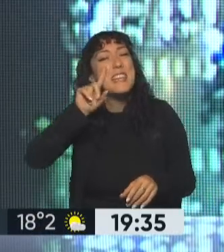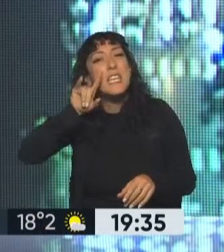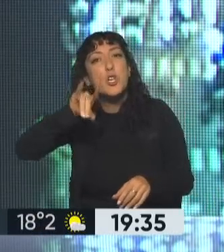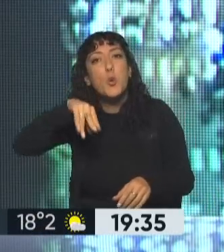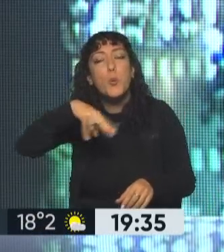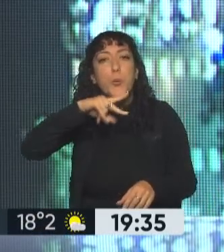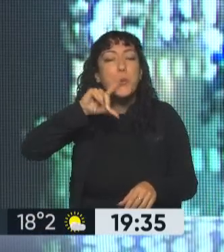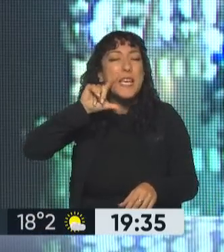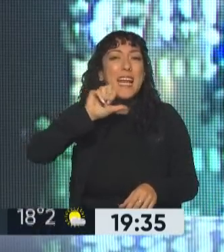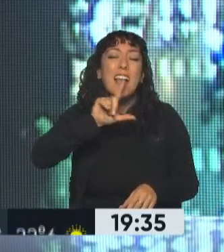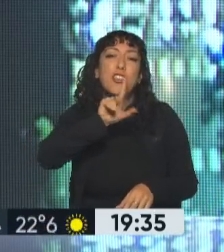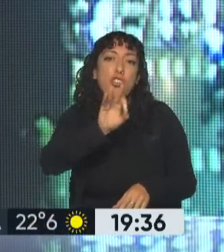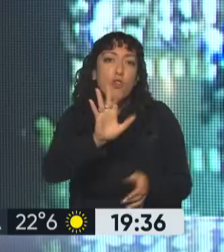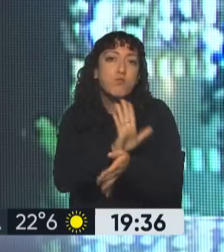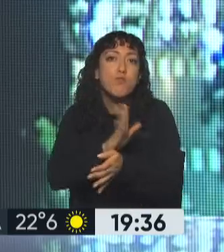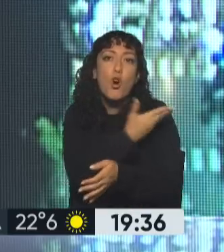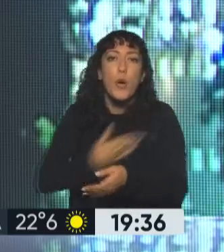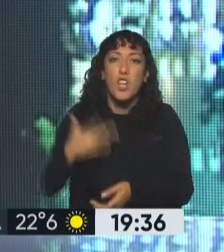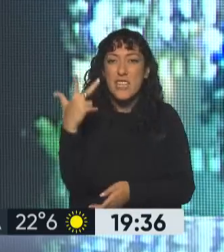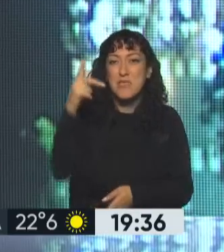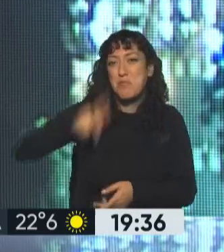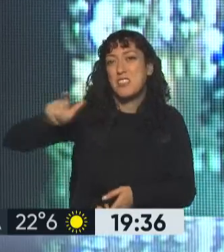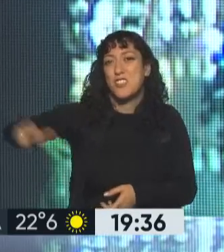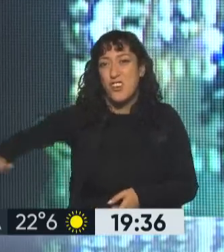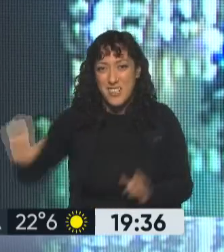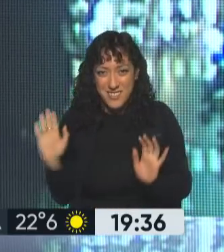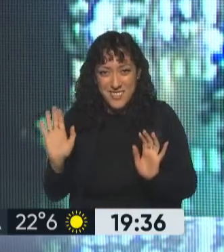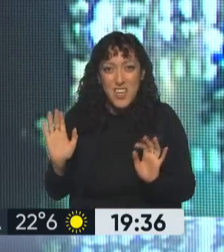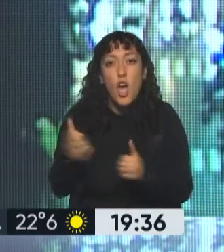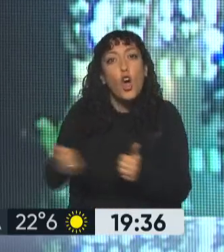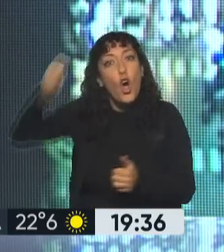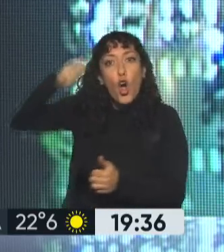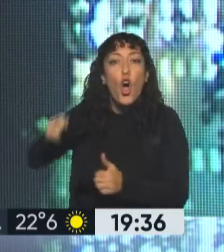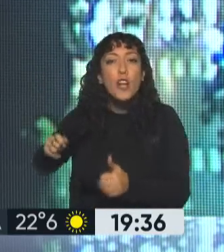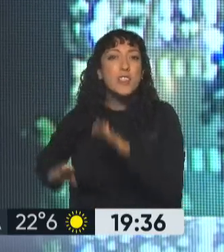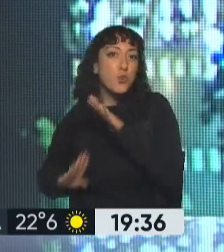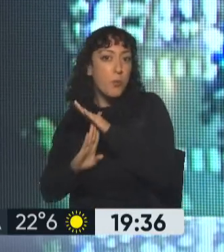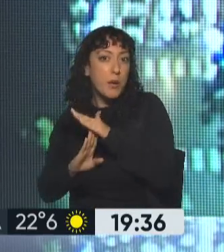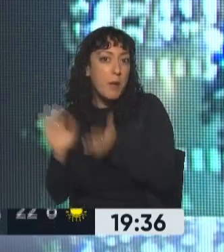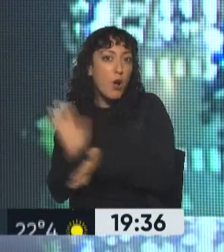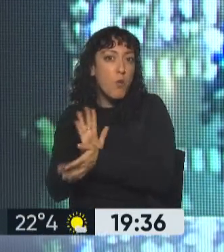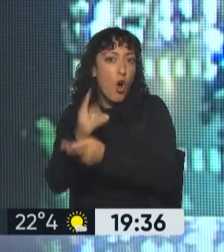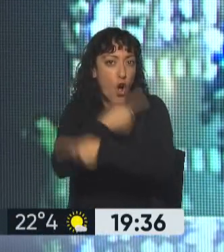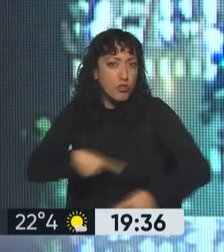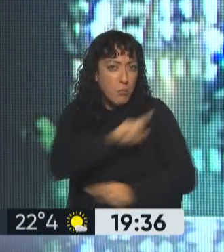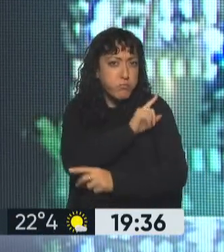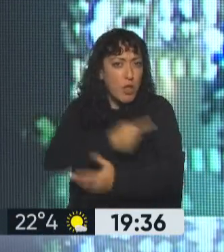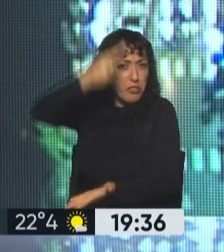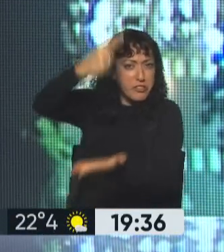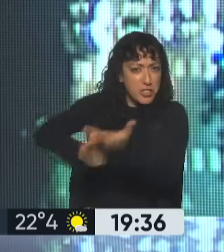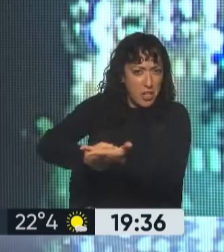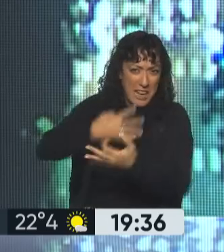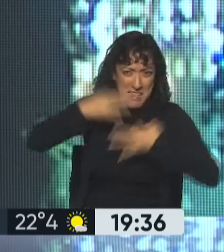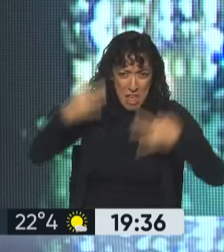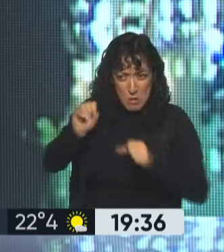un triunvirato. Es evidente que ocurre de esta manera. La Corte se toma atribuciones que nunca se puede